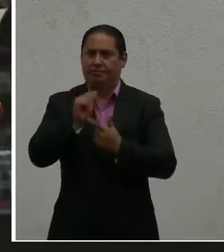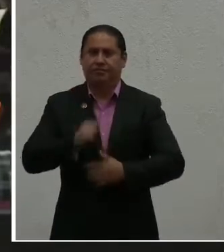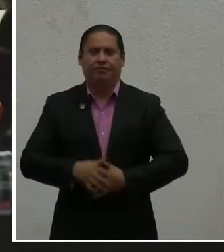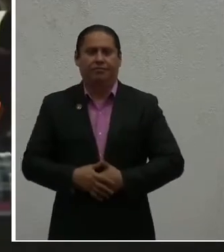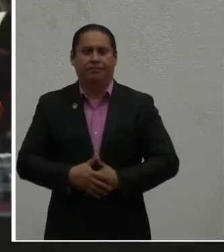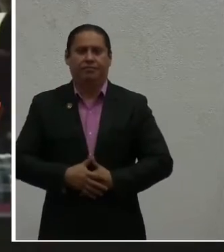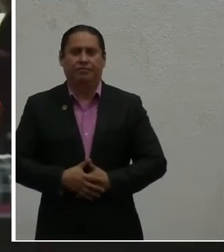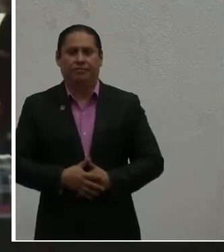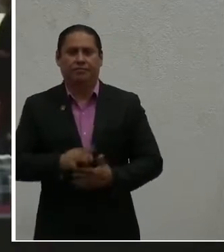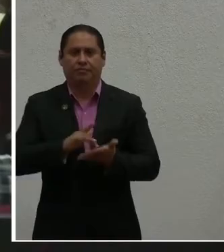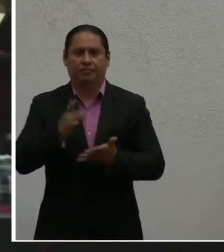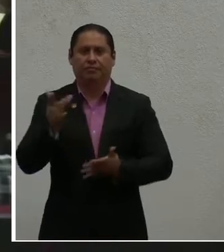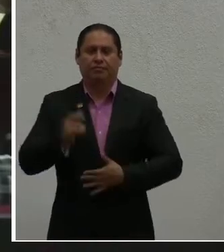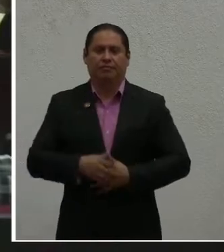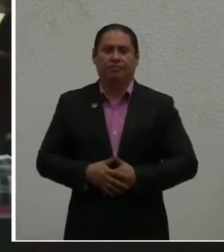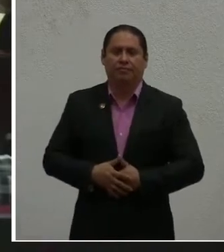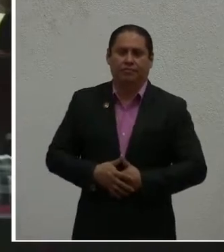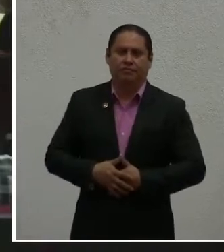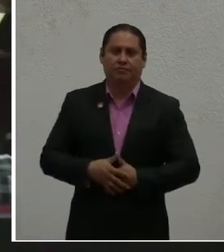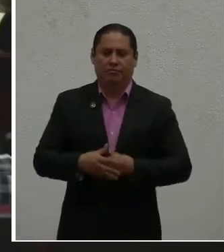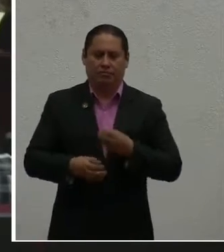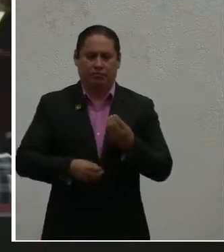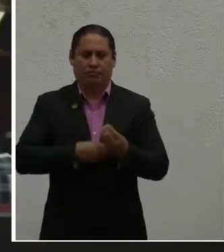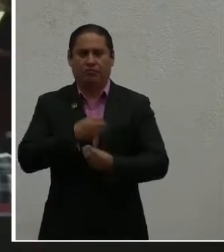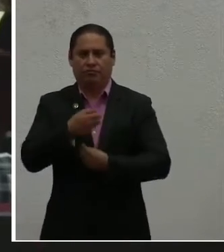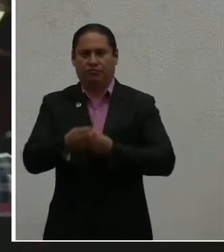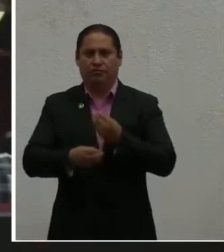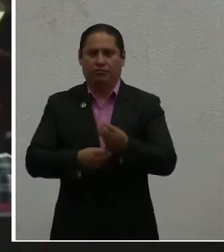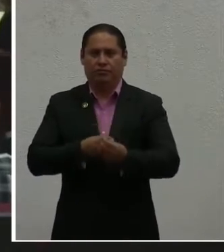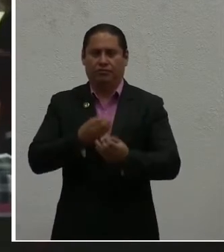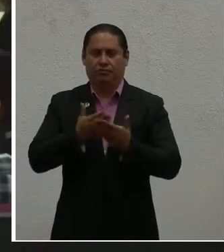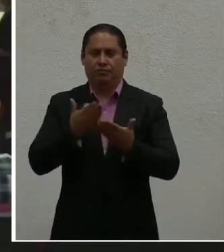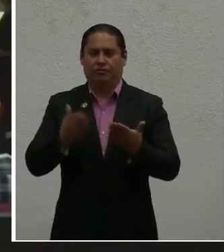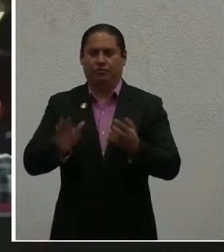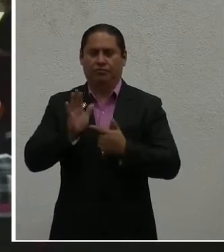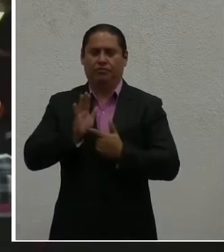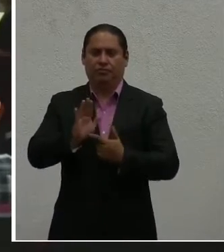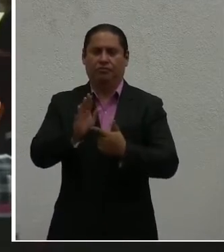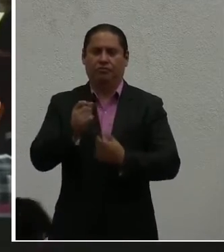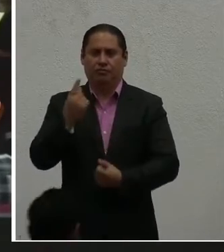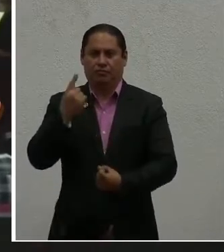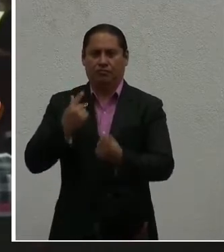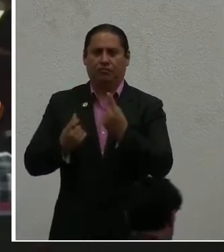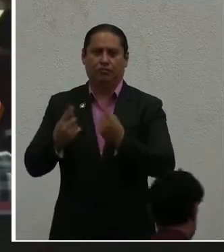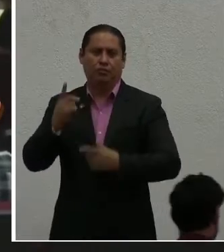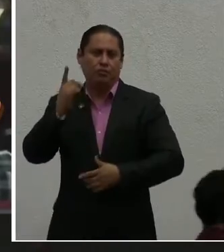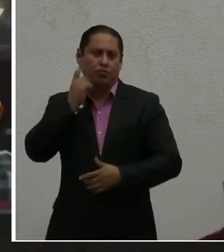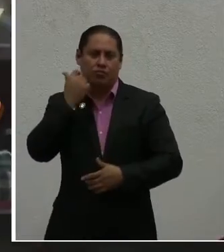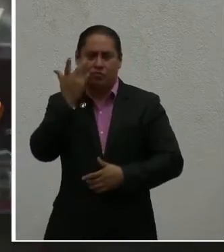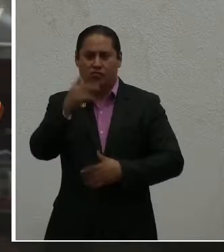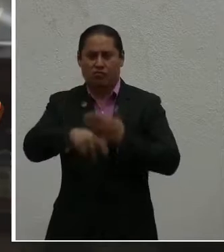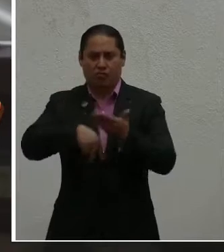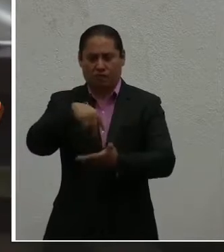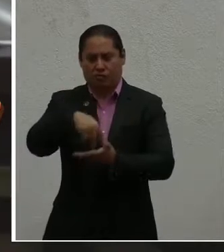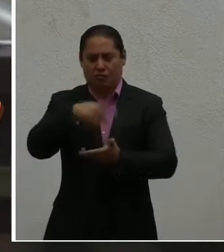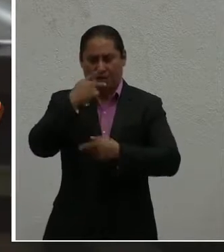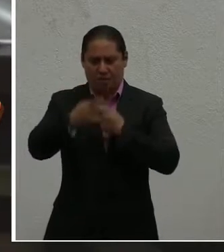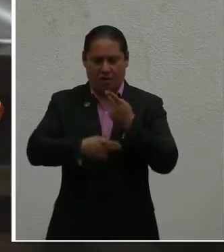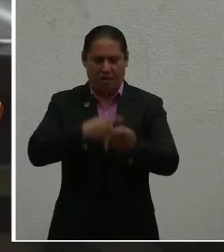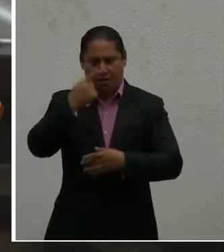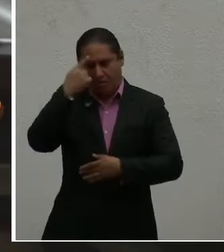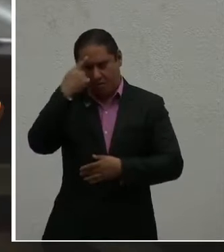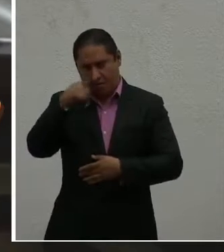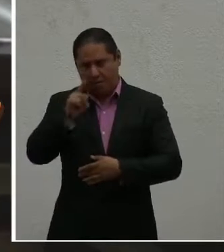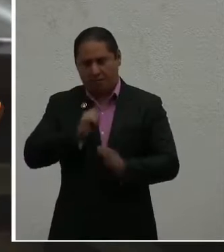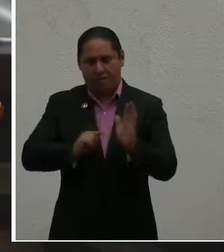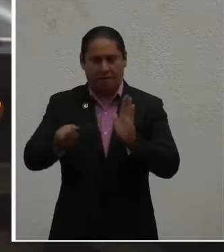presidenta. Gracias. Está a discusión el dictamen presentado. Si alguna o alguno de los legisladores desea hacer uso de la palabra